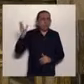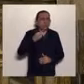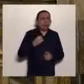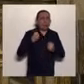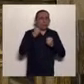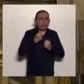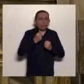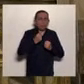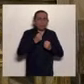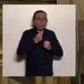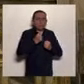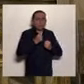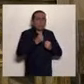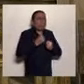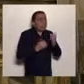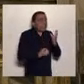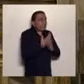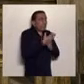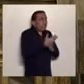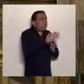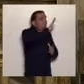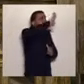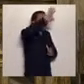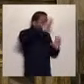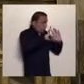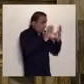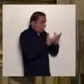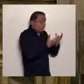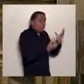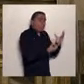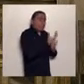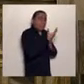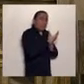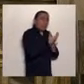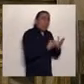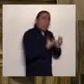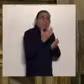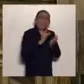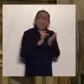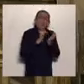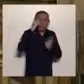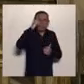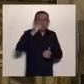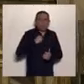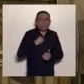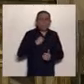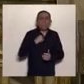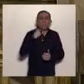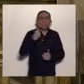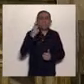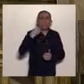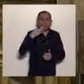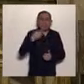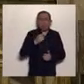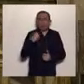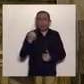Padre Todopoderoso, Creador del cielo y de la tierra. Creo en Jesucristo, su único